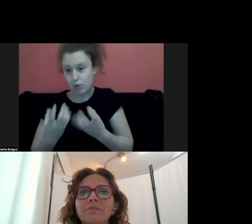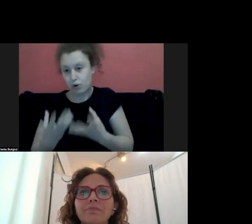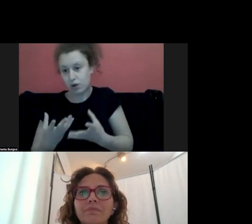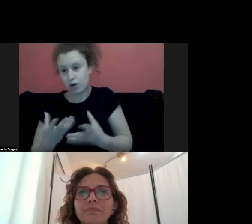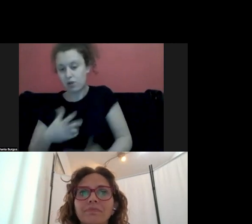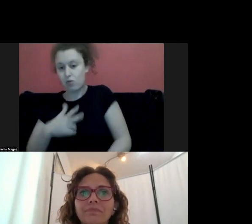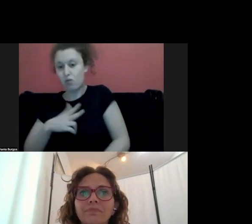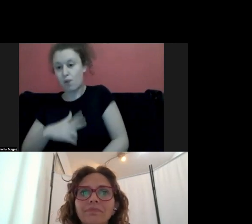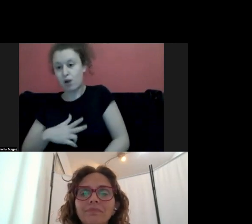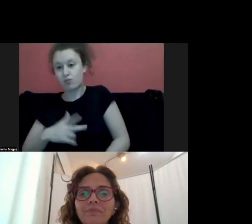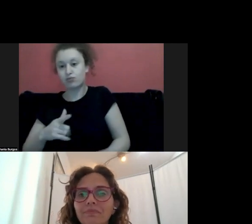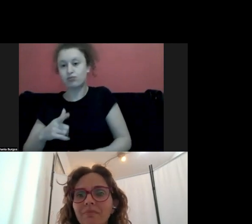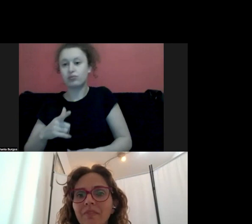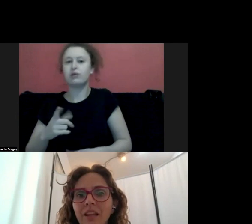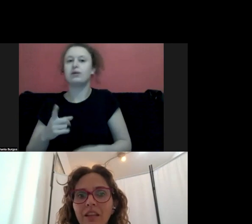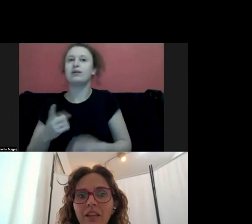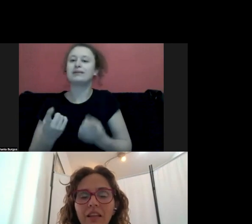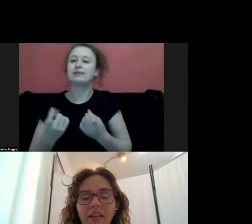potencial.